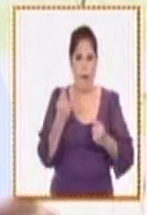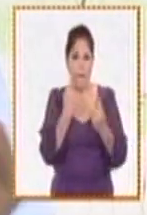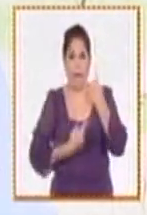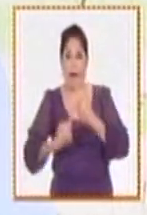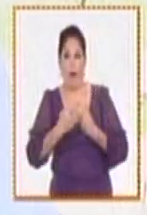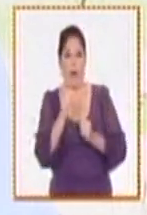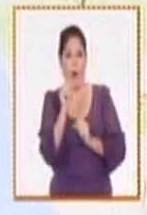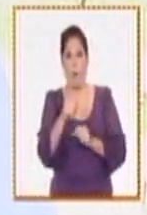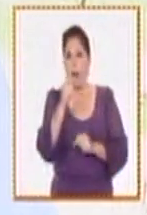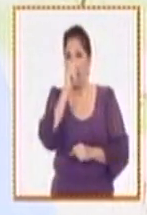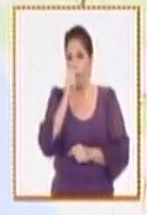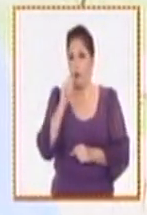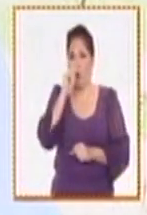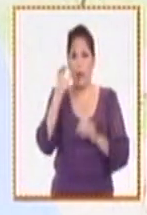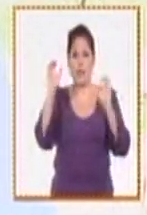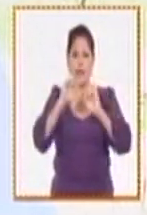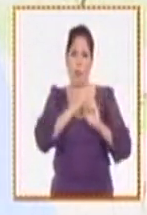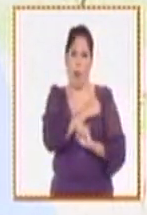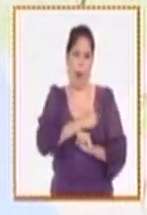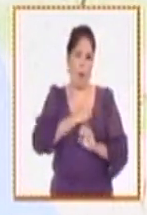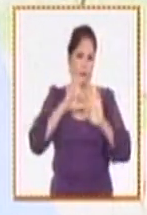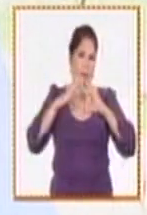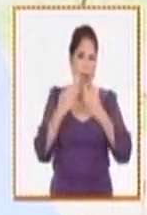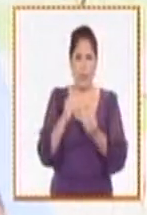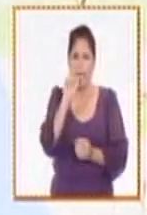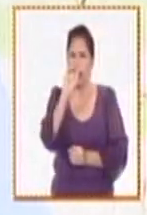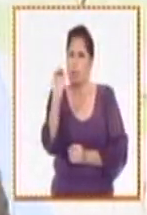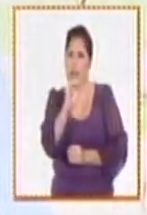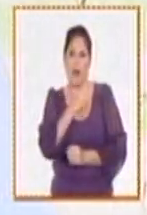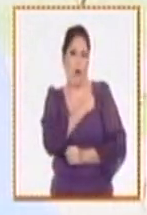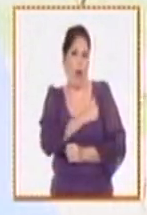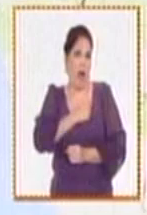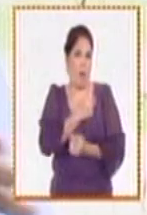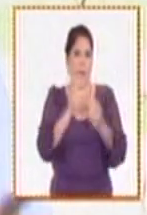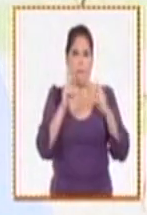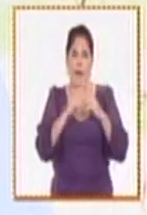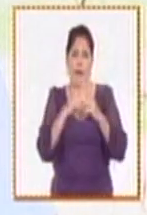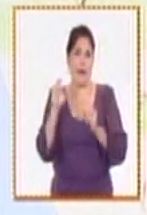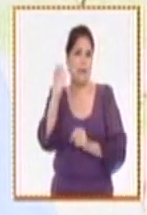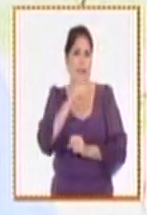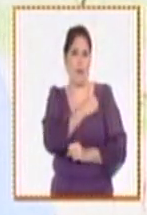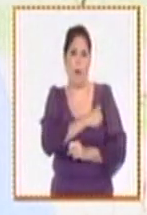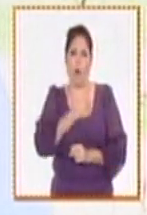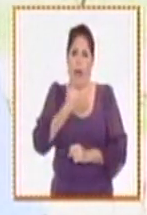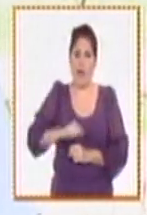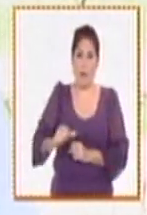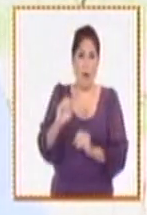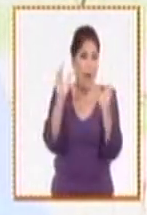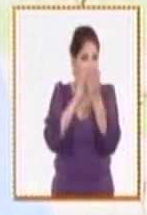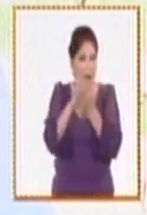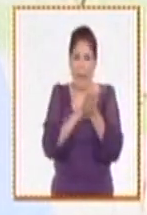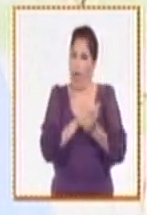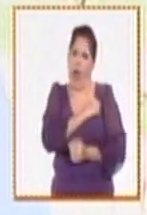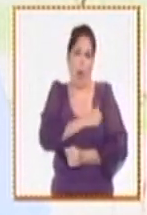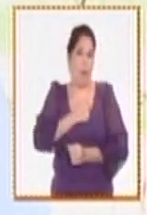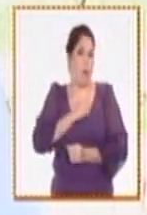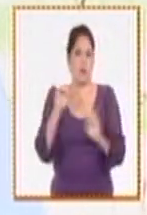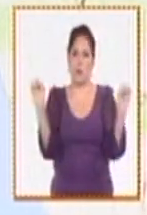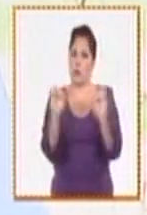nadie. Cero amor a familia, cero amor a trabajo, cero amor a pareja, cero amor a hijos. Y la